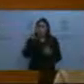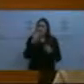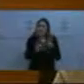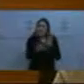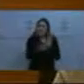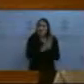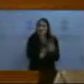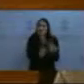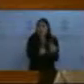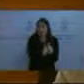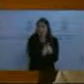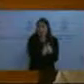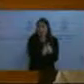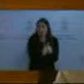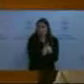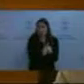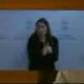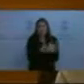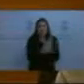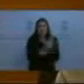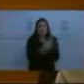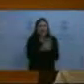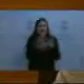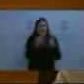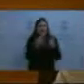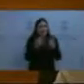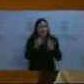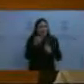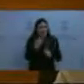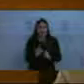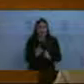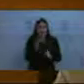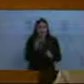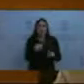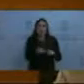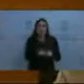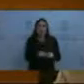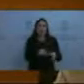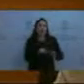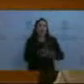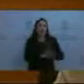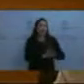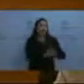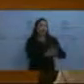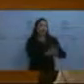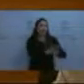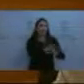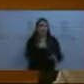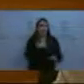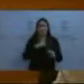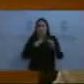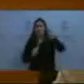Ley de Dependencia es una ley más que necesaria, que no puede quedar en papel mojado, que no puede generar